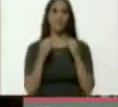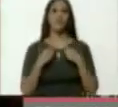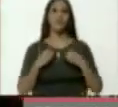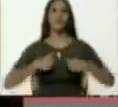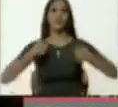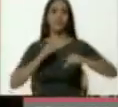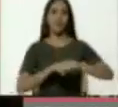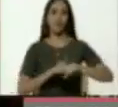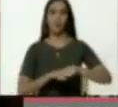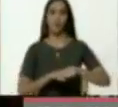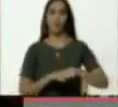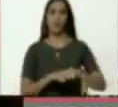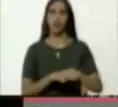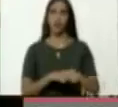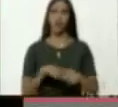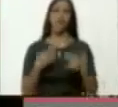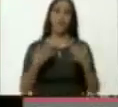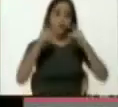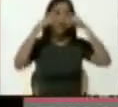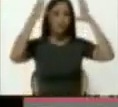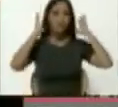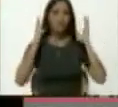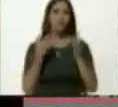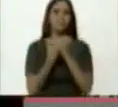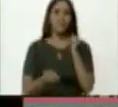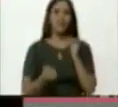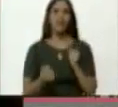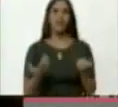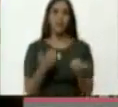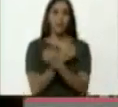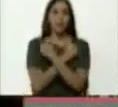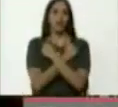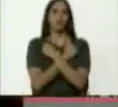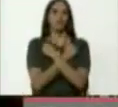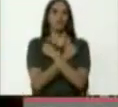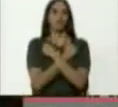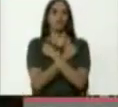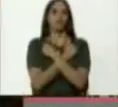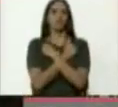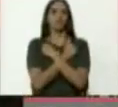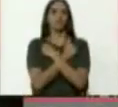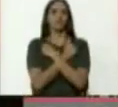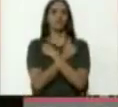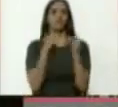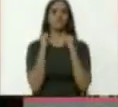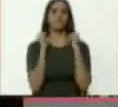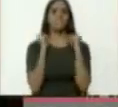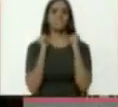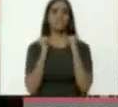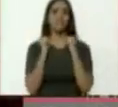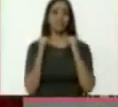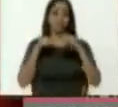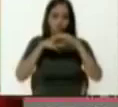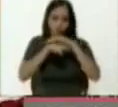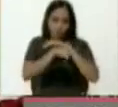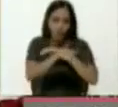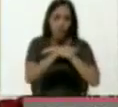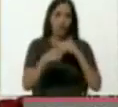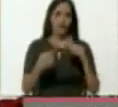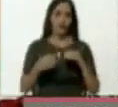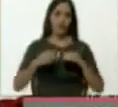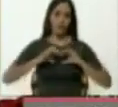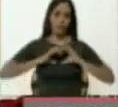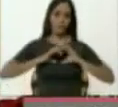Claro. Cuando Ramos Alú se desaparece es porque está criogenizado. Ah, está en congelador. Es que se metió en una cámara, le desconectan el